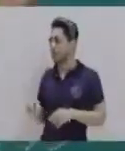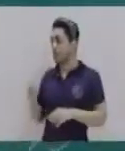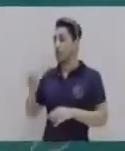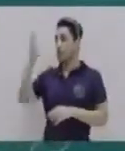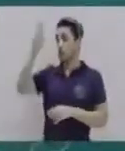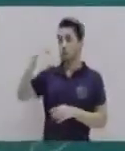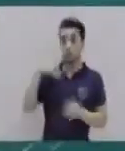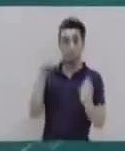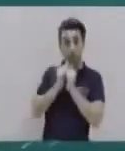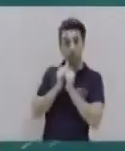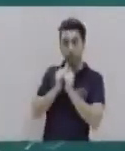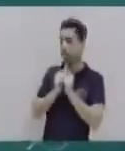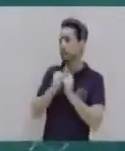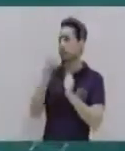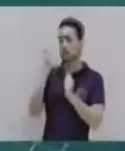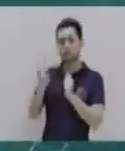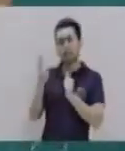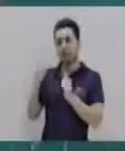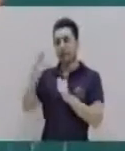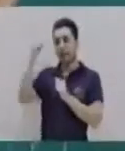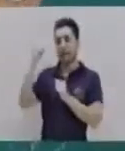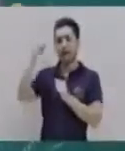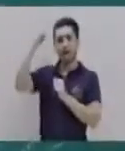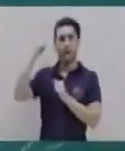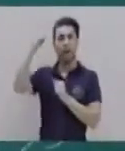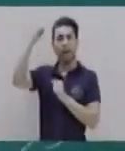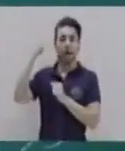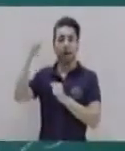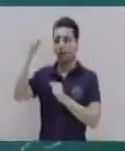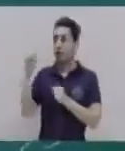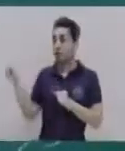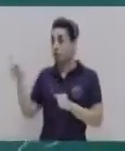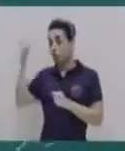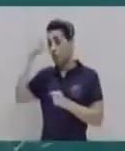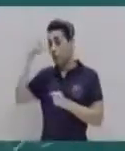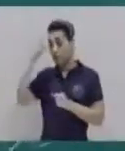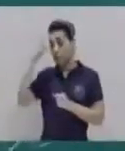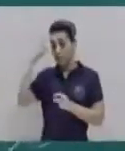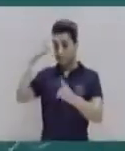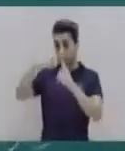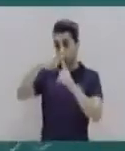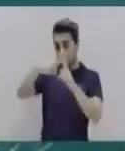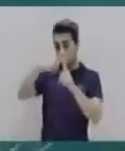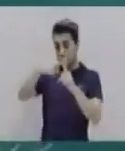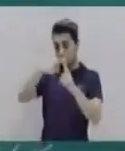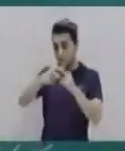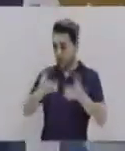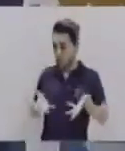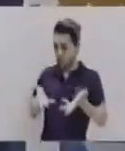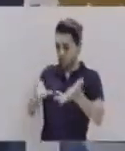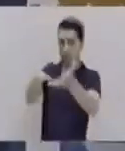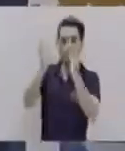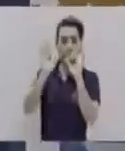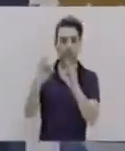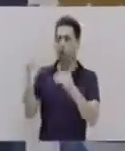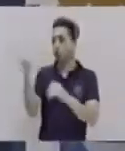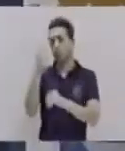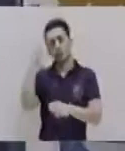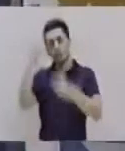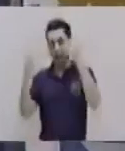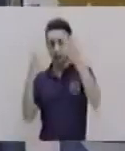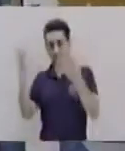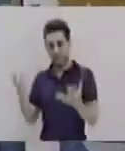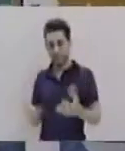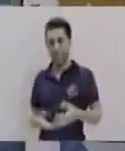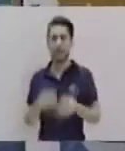nosotros siempre hay ganancias y de seguro, si tienes una mente positiva, saldrás adelante en todo lo que te propongas. Muchas